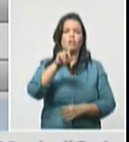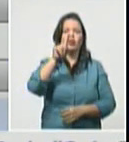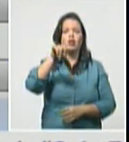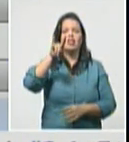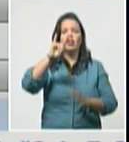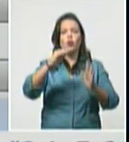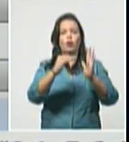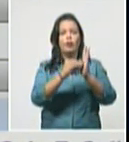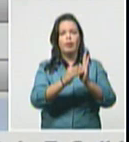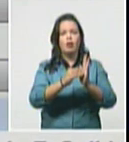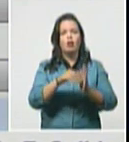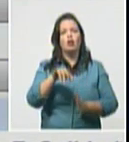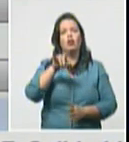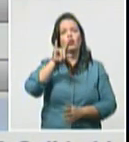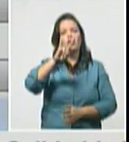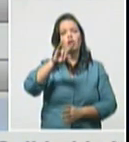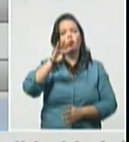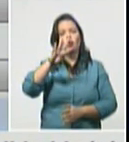219.945.